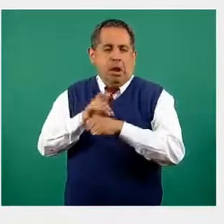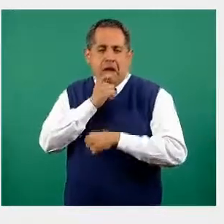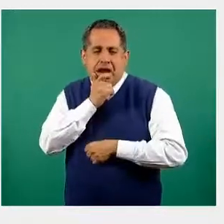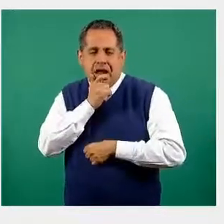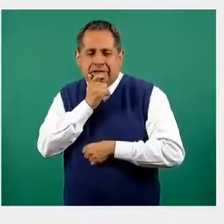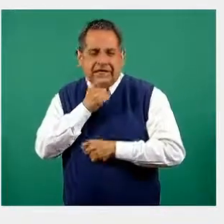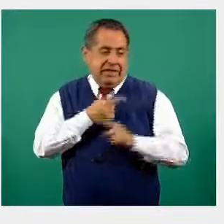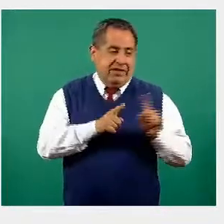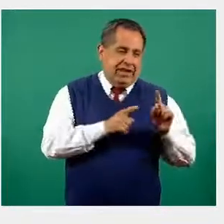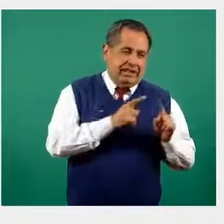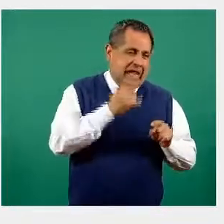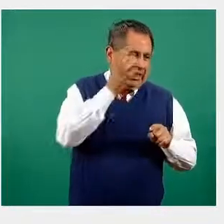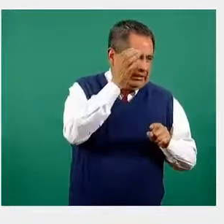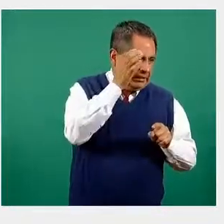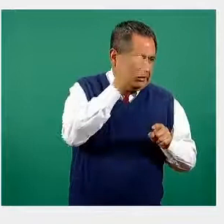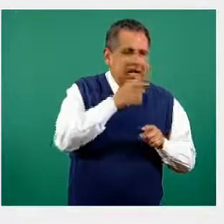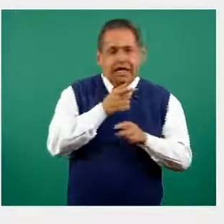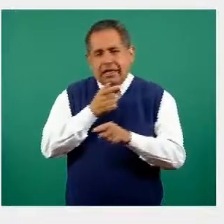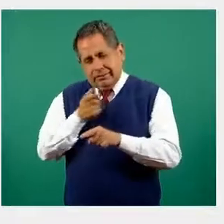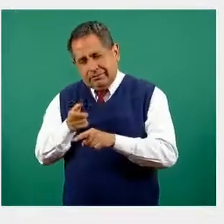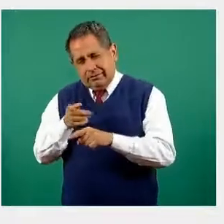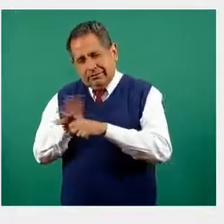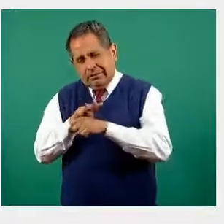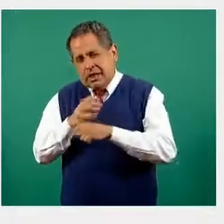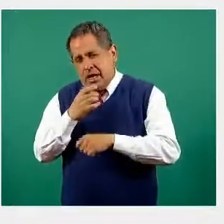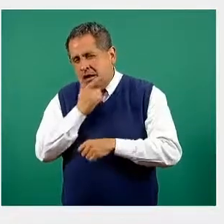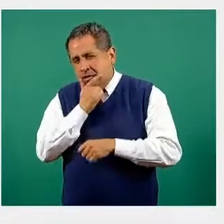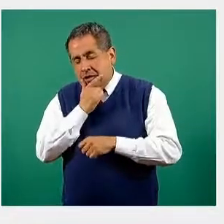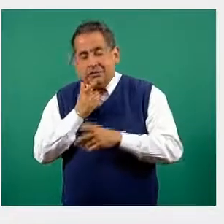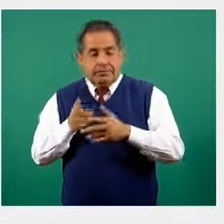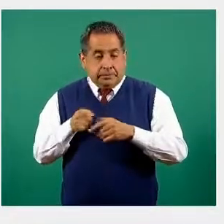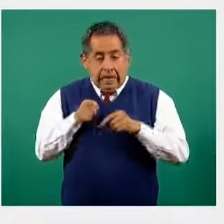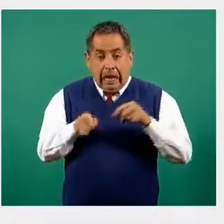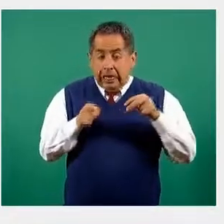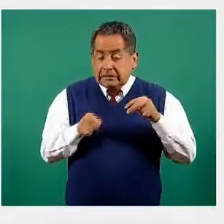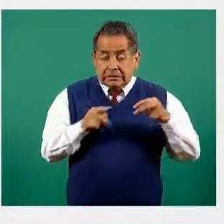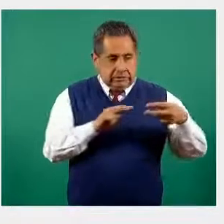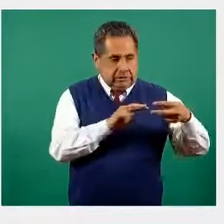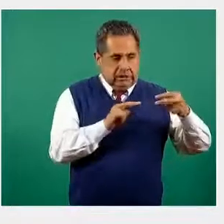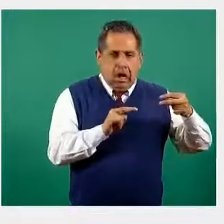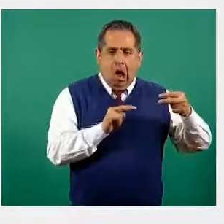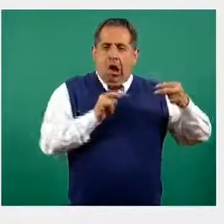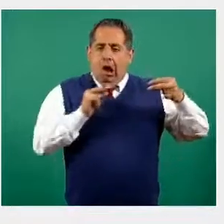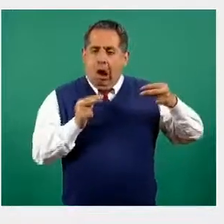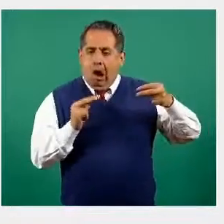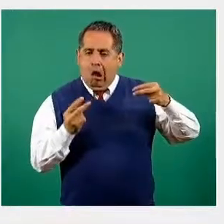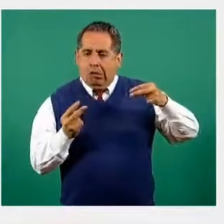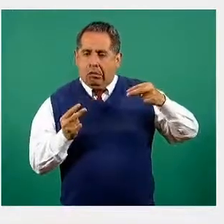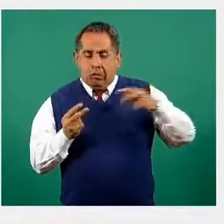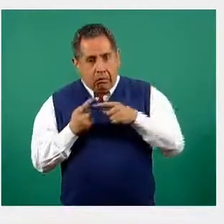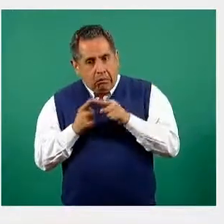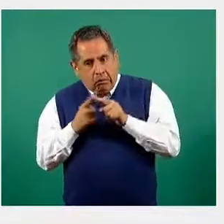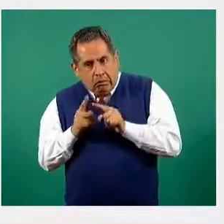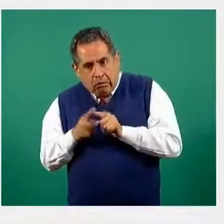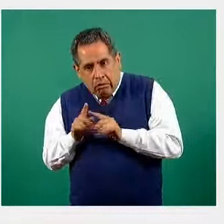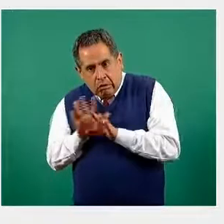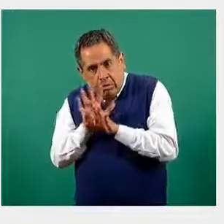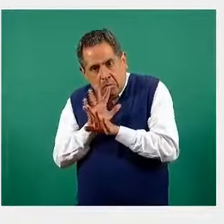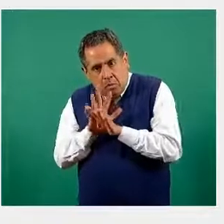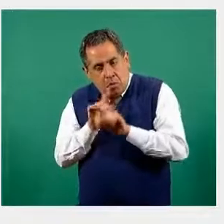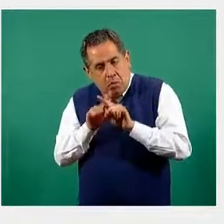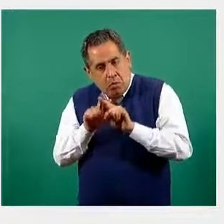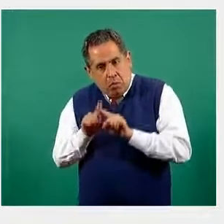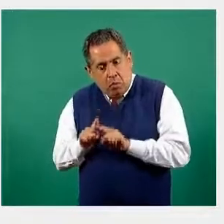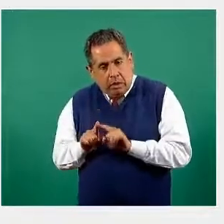porque tenía ciertos cambios, ciertas mutaciones a lo largo de su genoma que la hacían